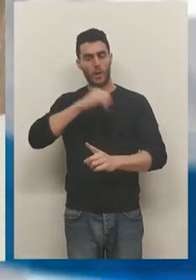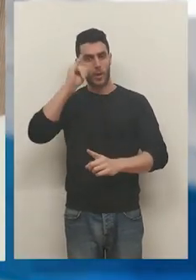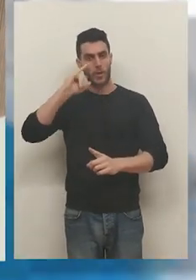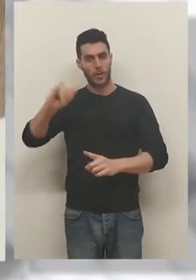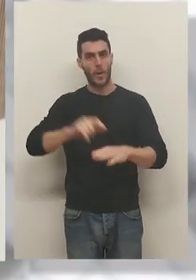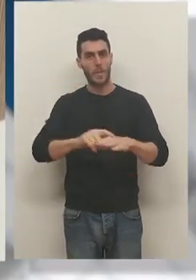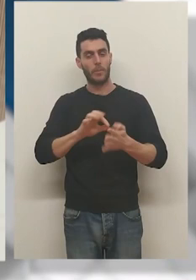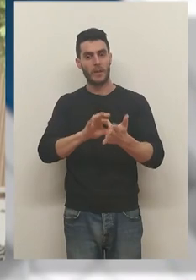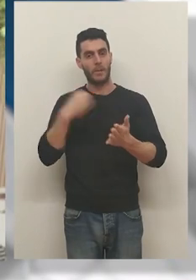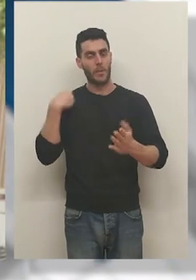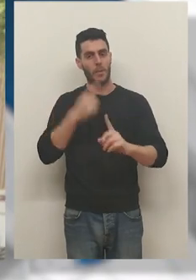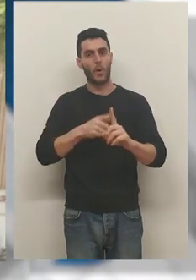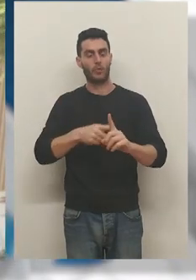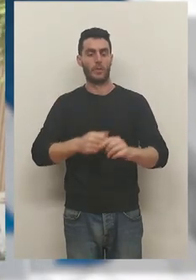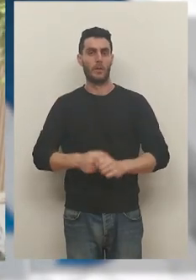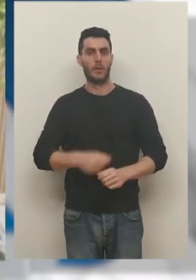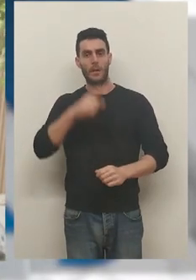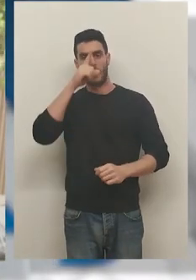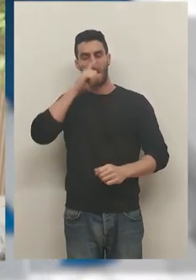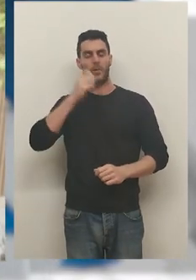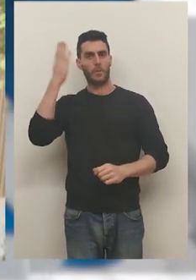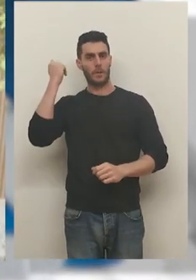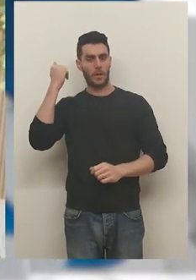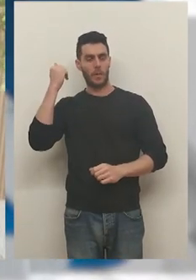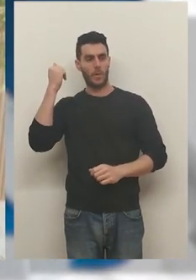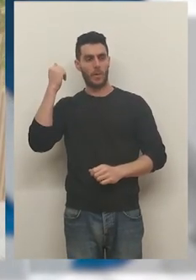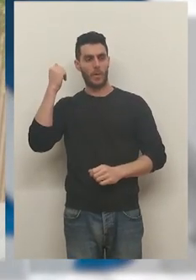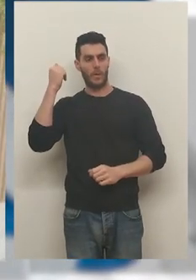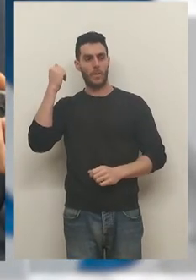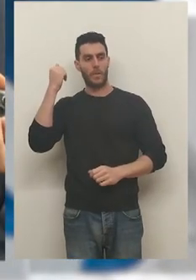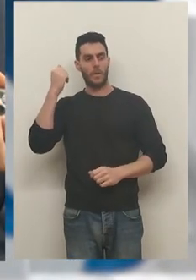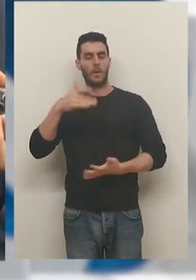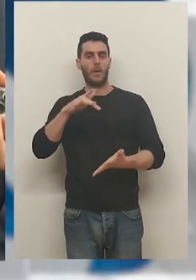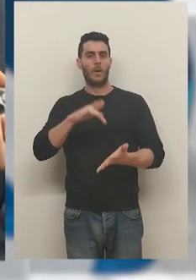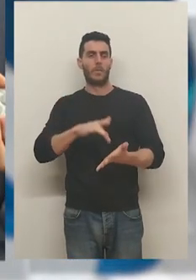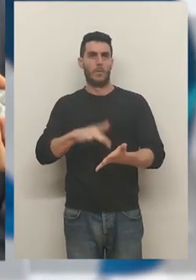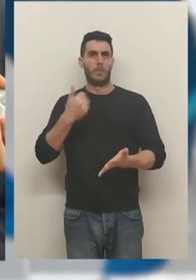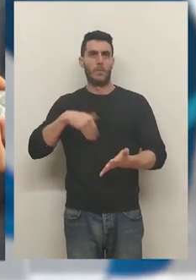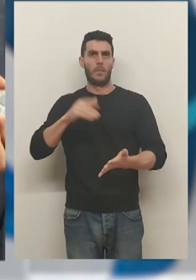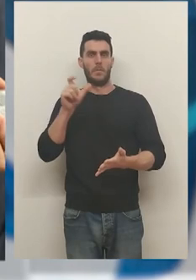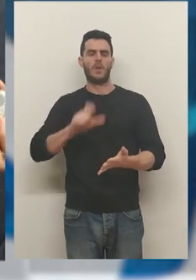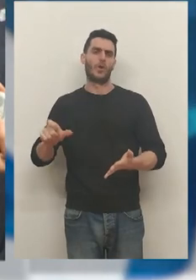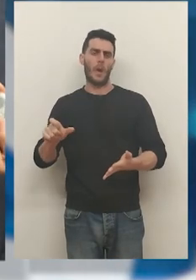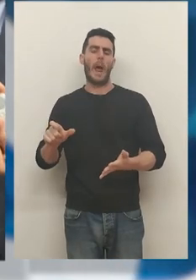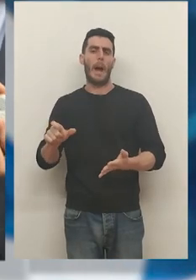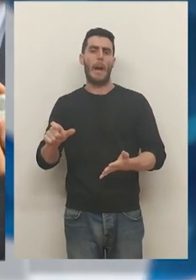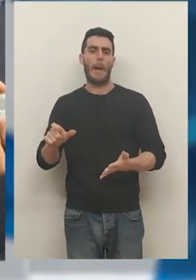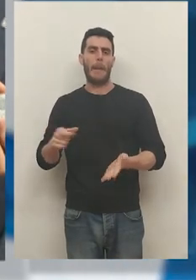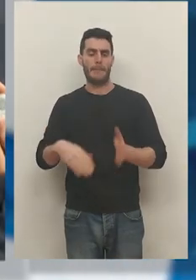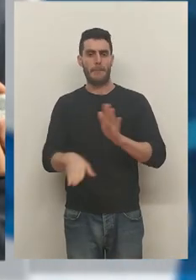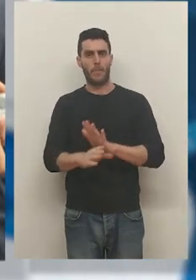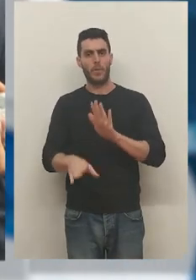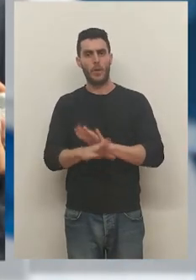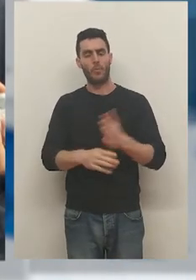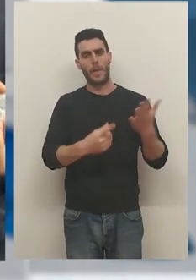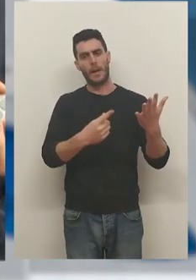de riojanos hacen uso de esta clase de servicio el año fue de en cuanto a personas ya de